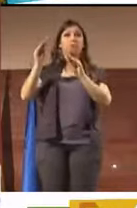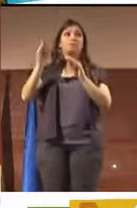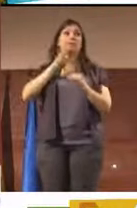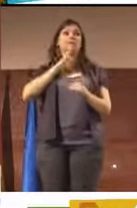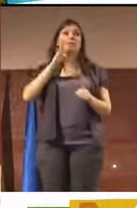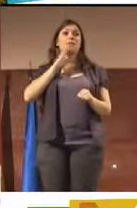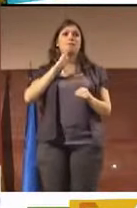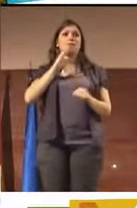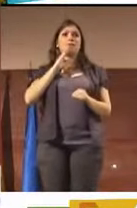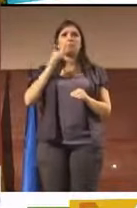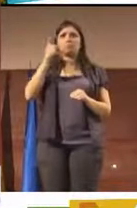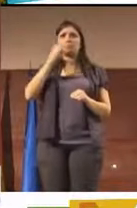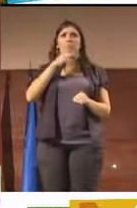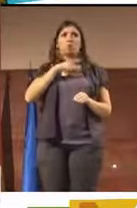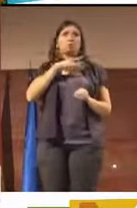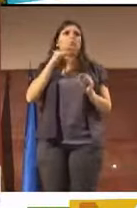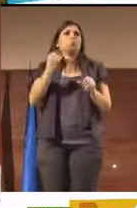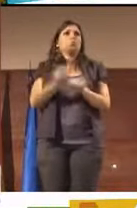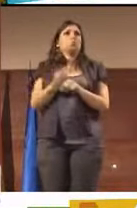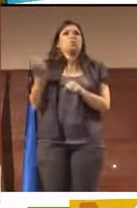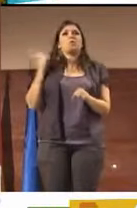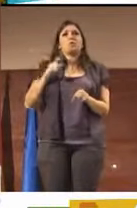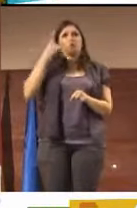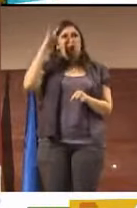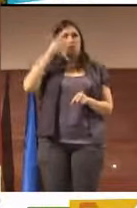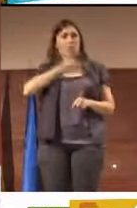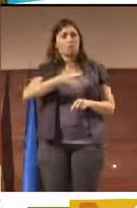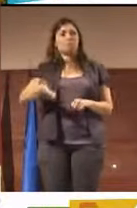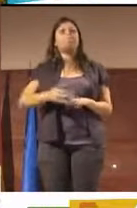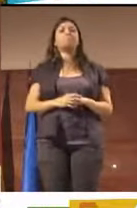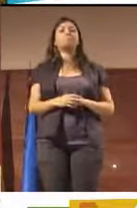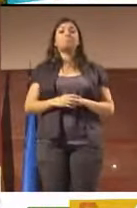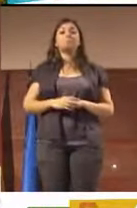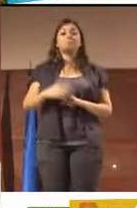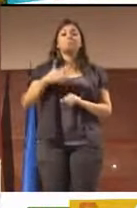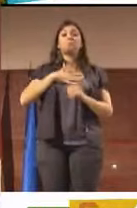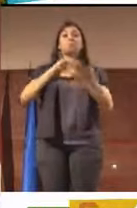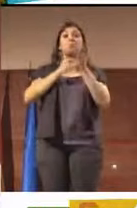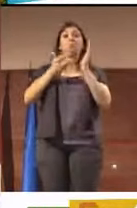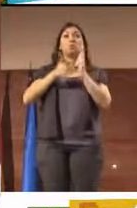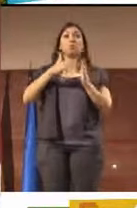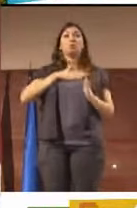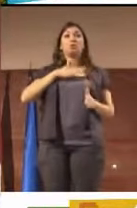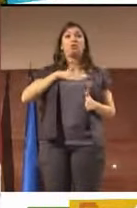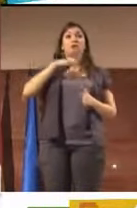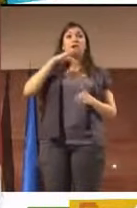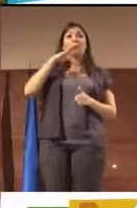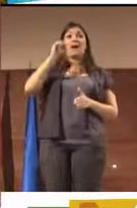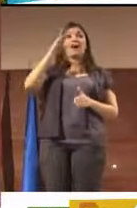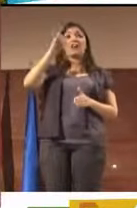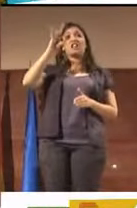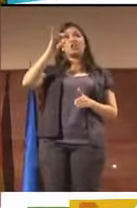en el que había desarrollado su tarea profesional. Y cuando le hablamos de un proyecto que tenemos en La Rioja que se llama Actitud